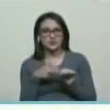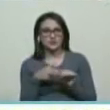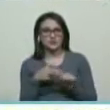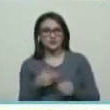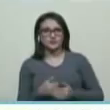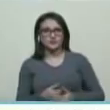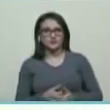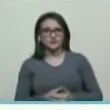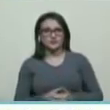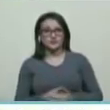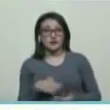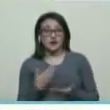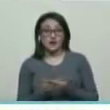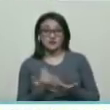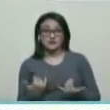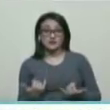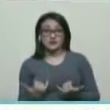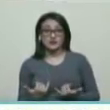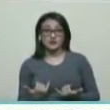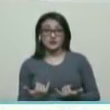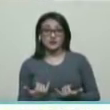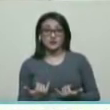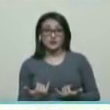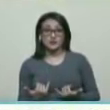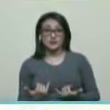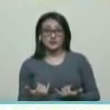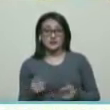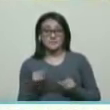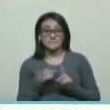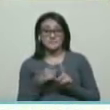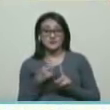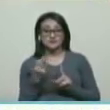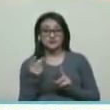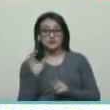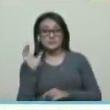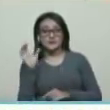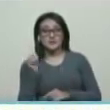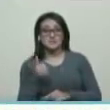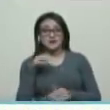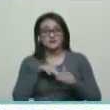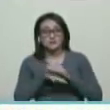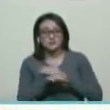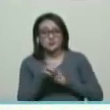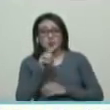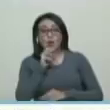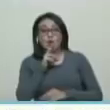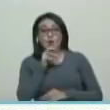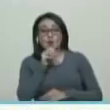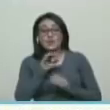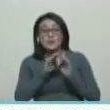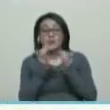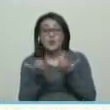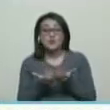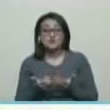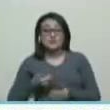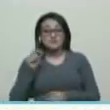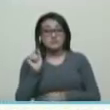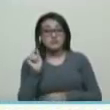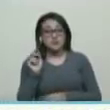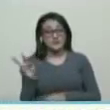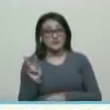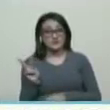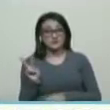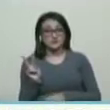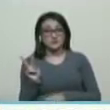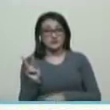pero hasta ahora apunta de ser entre el primero o segundo país con la mayor reserva de oro del mundo. Por eso la